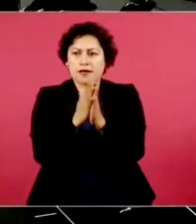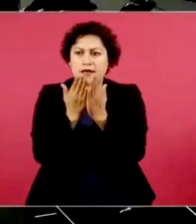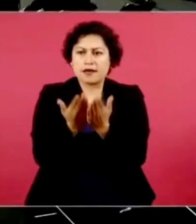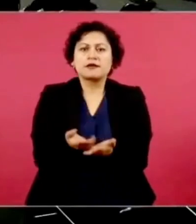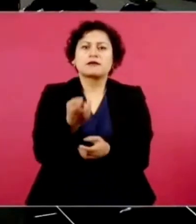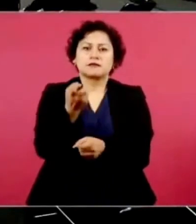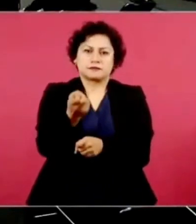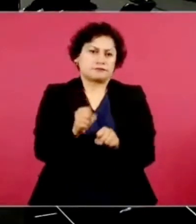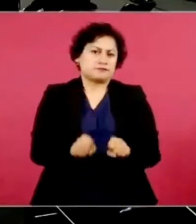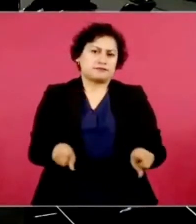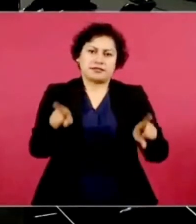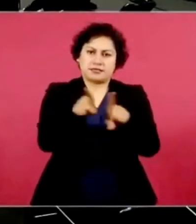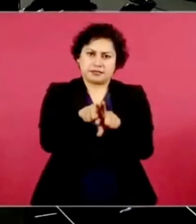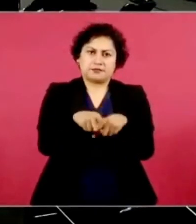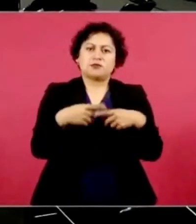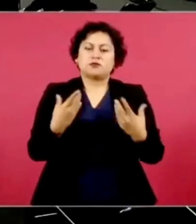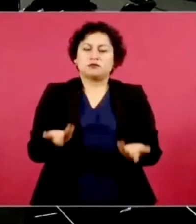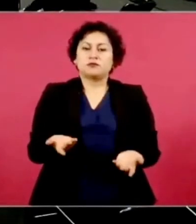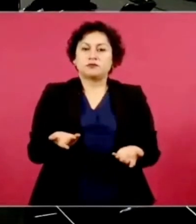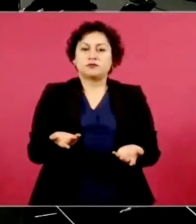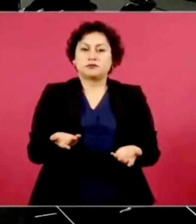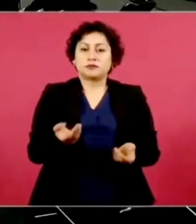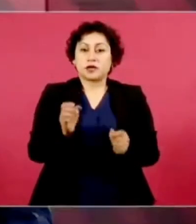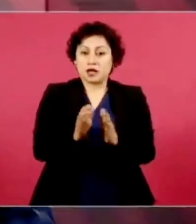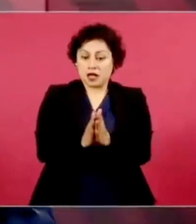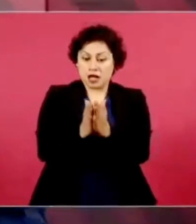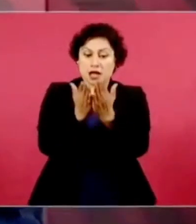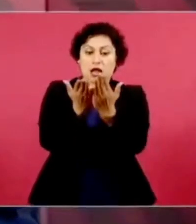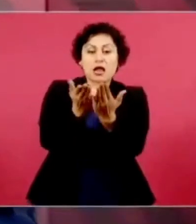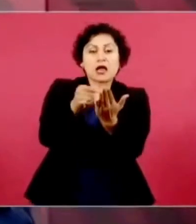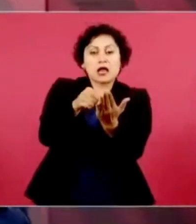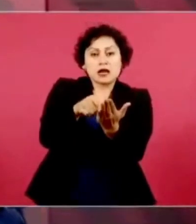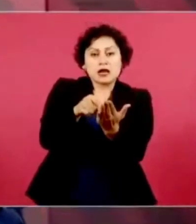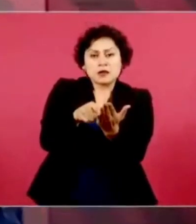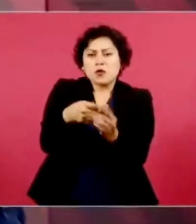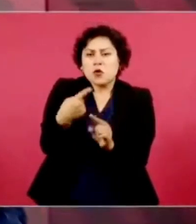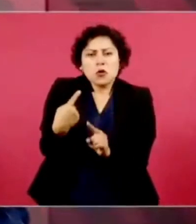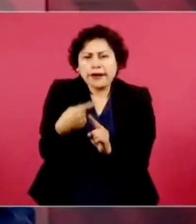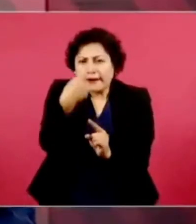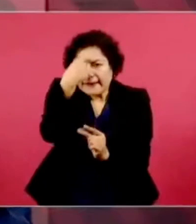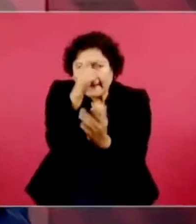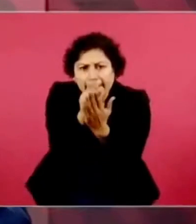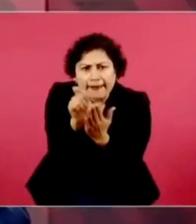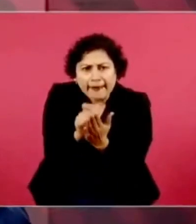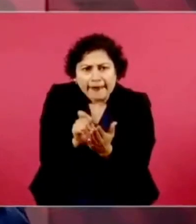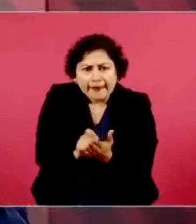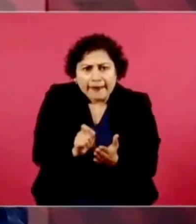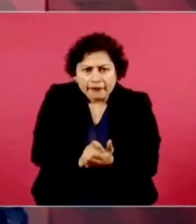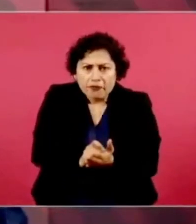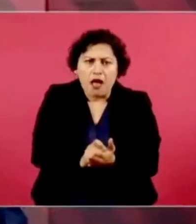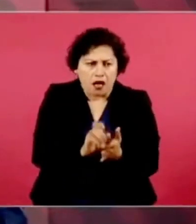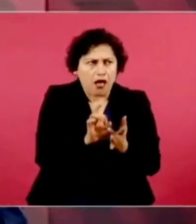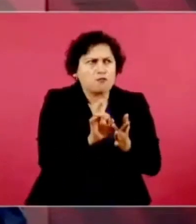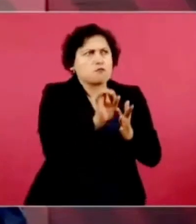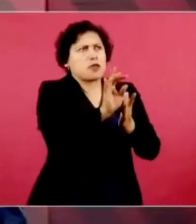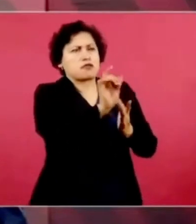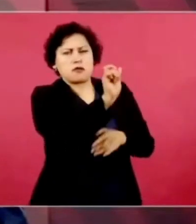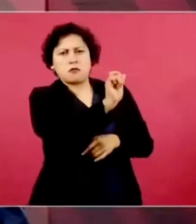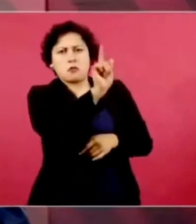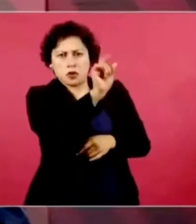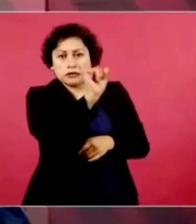libros, se hicieron con la participación de maestras y de maestros, no solo con pedagogos.